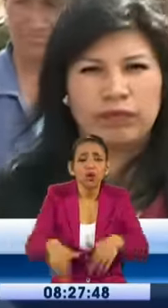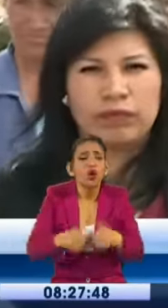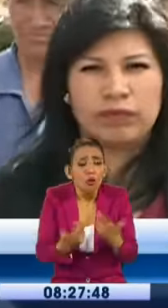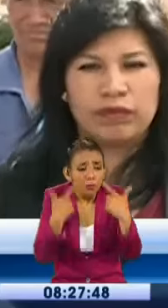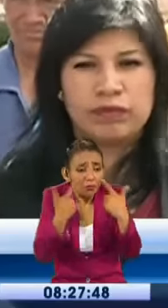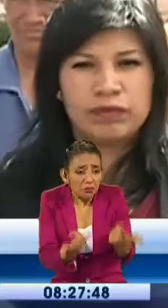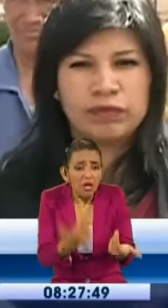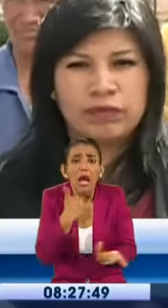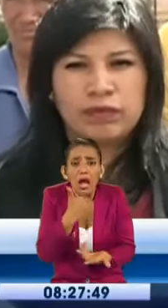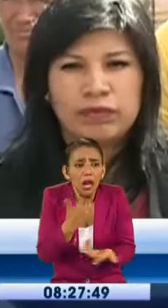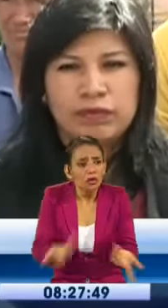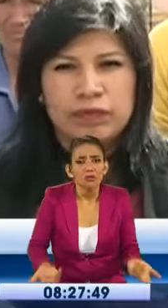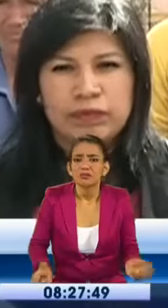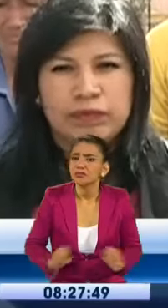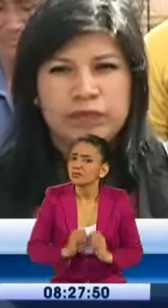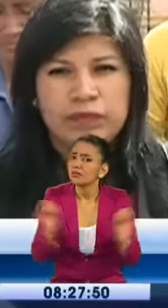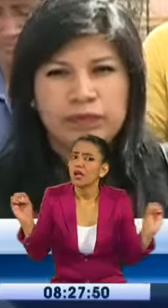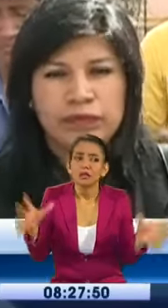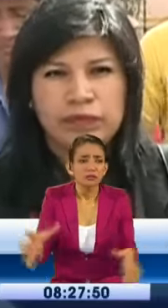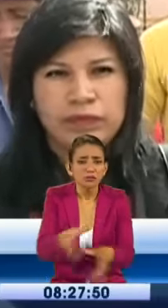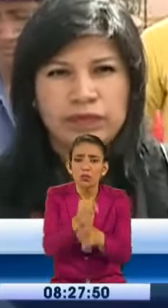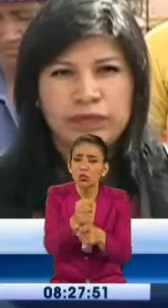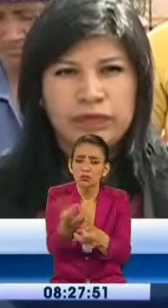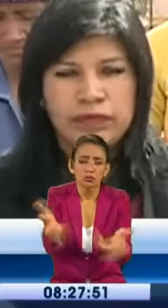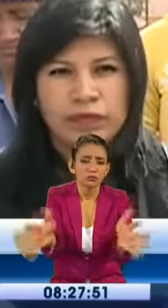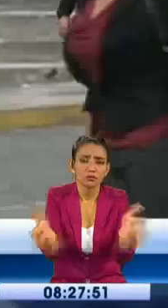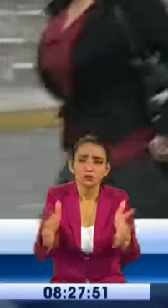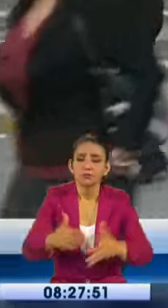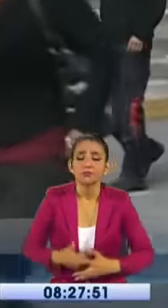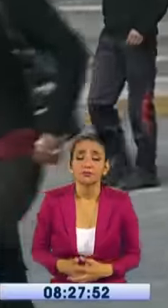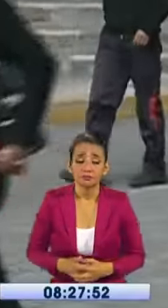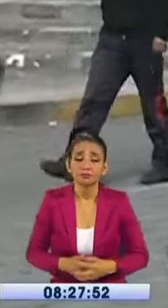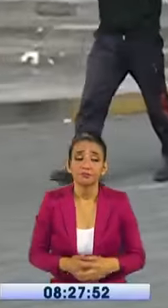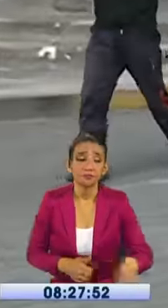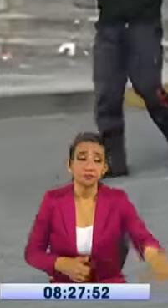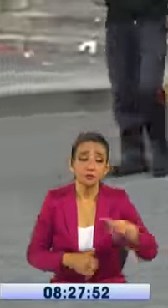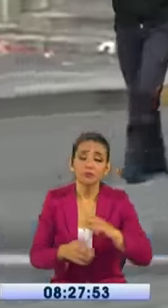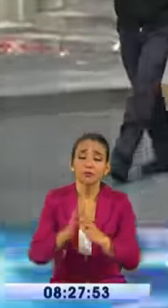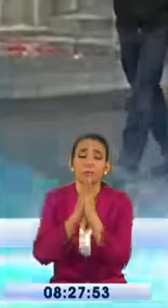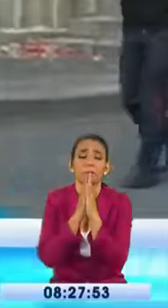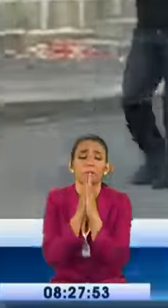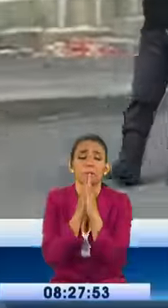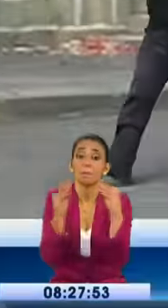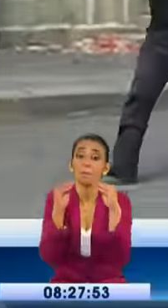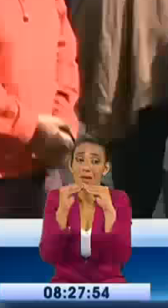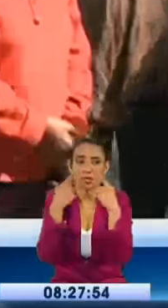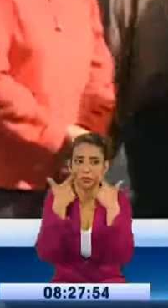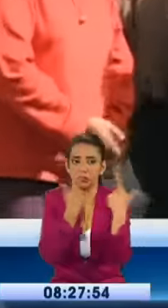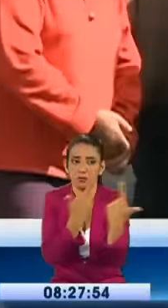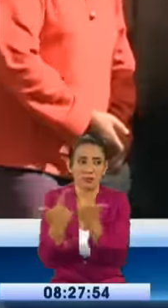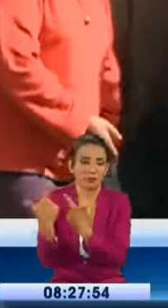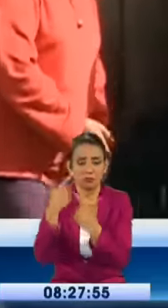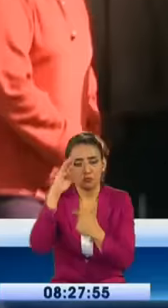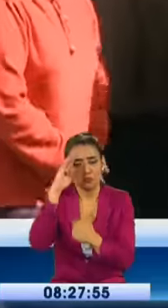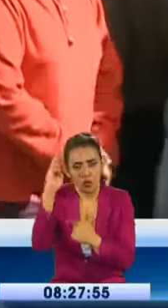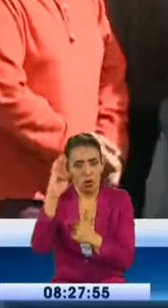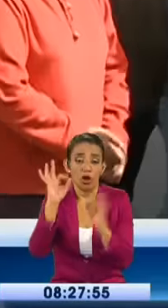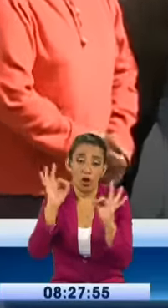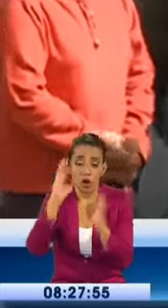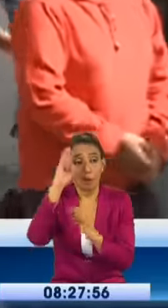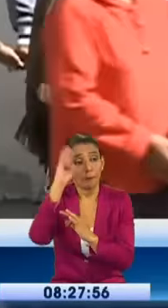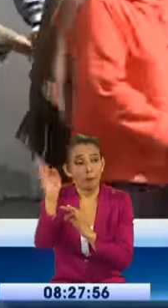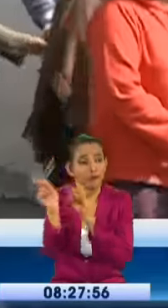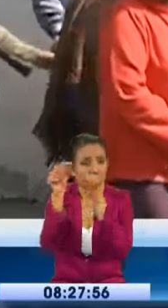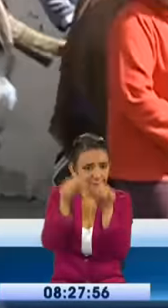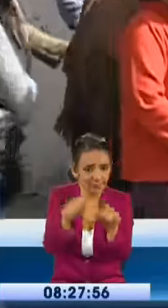a hacer algo por la seguridad de nuestra población. La solicitud ciudadana es el incremento de patrullaje, efectivos policiales asignados